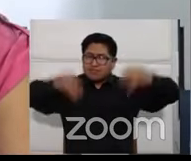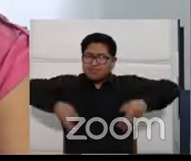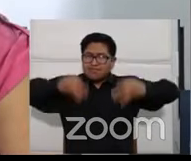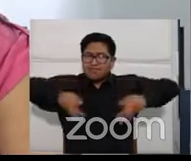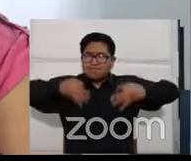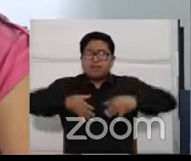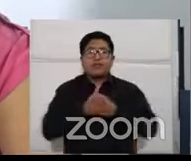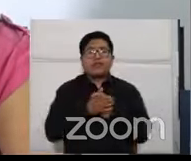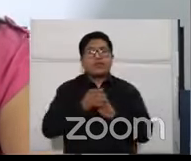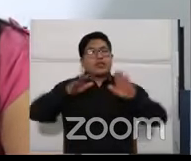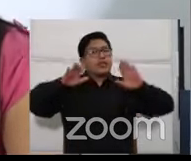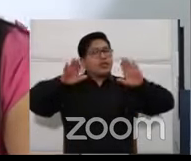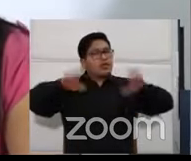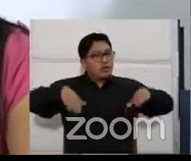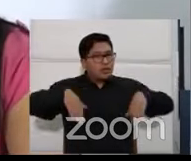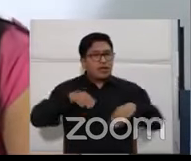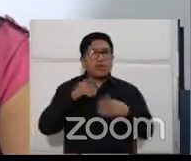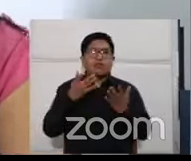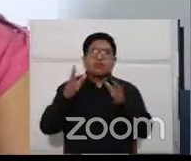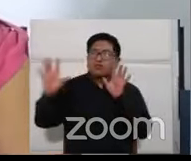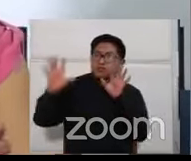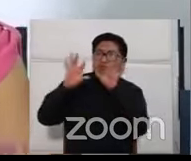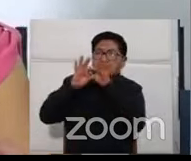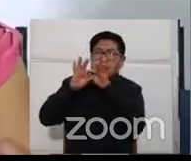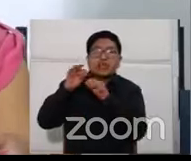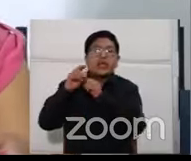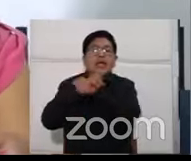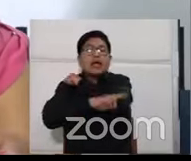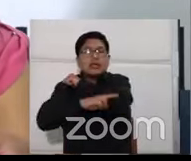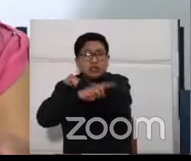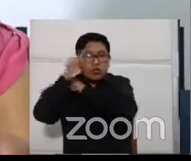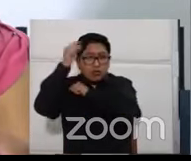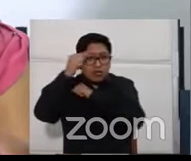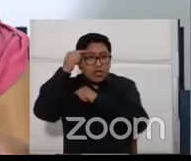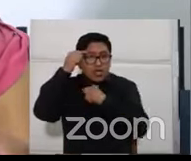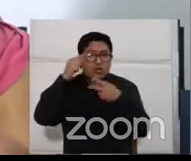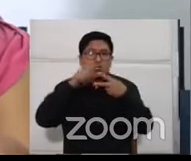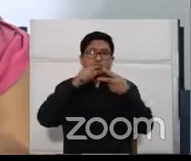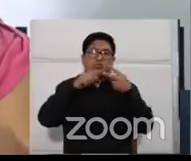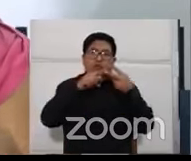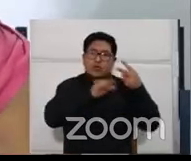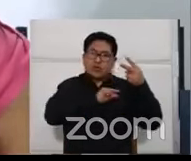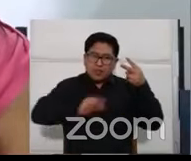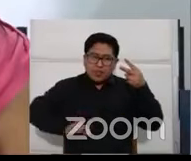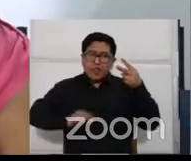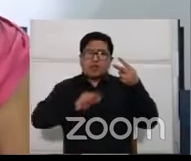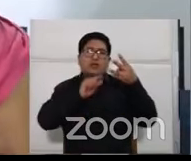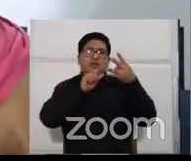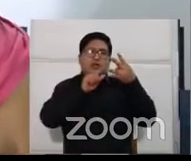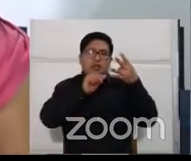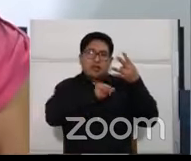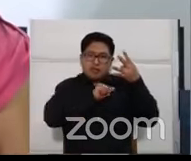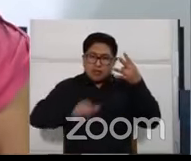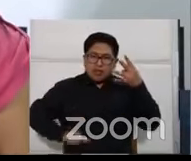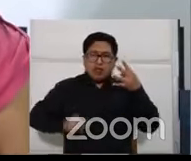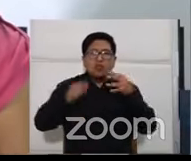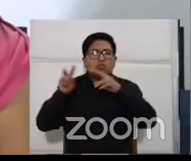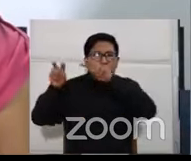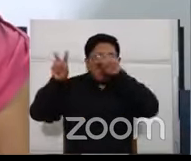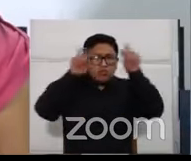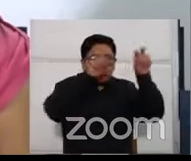generando una conexión entre el nivel central y las entidades territoriales autónomas para el seguimiento o el mapeo sobre la